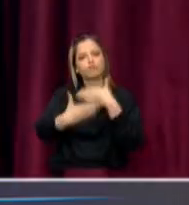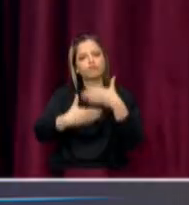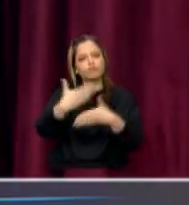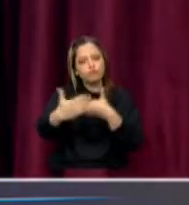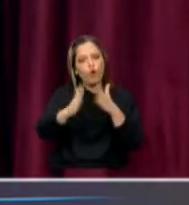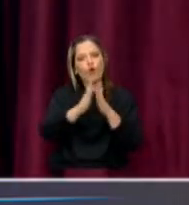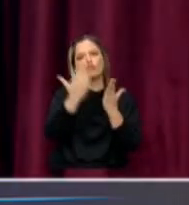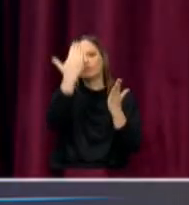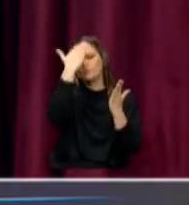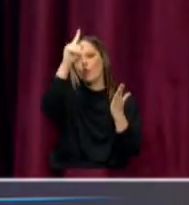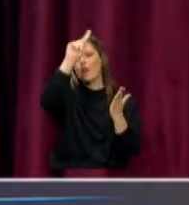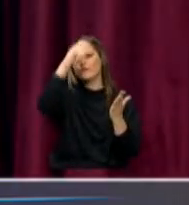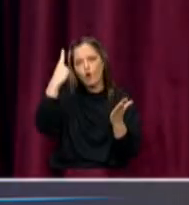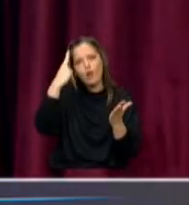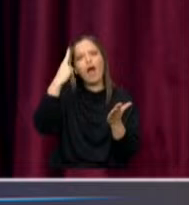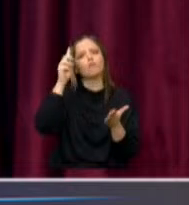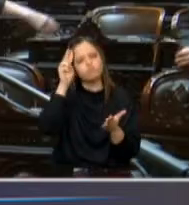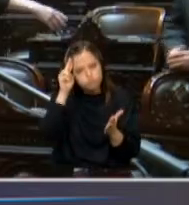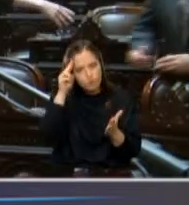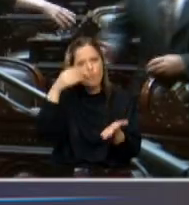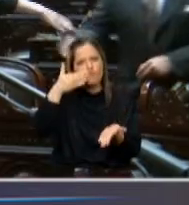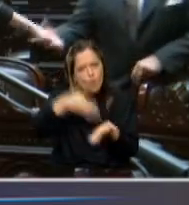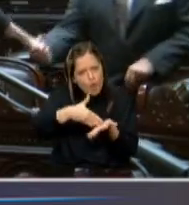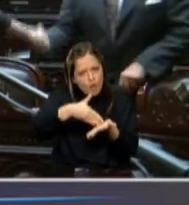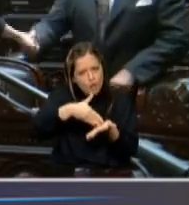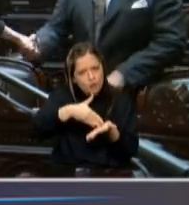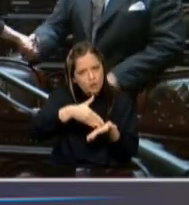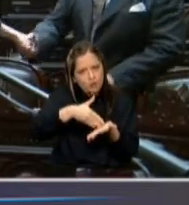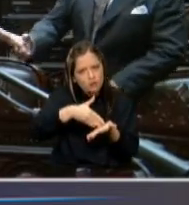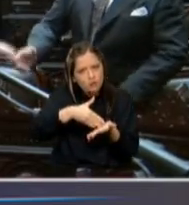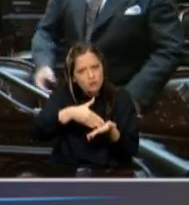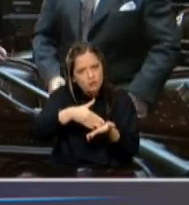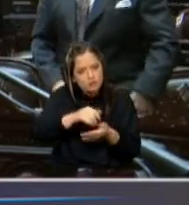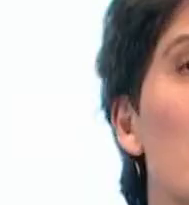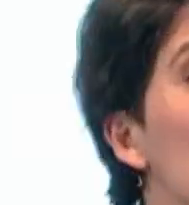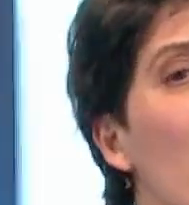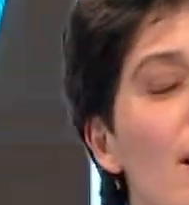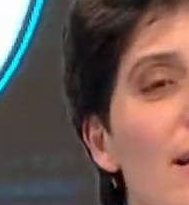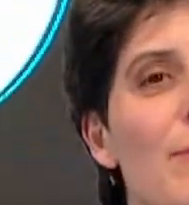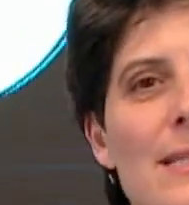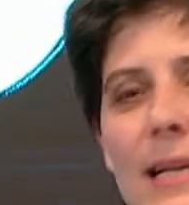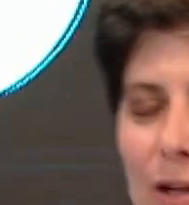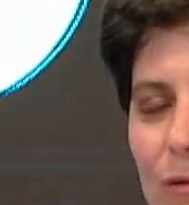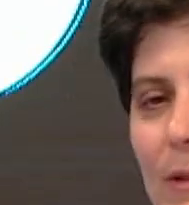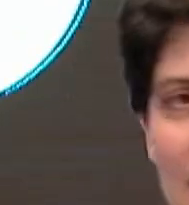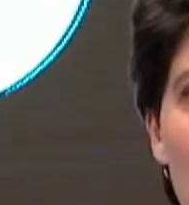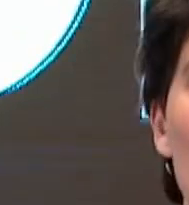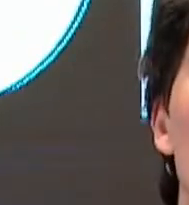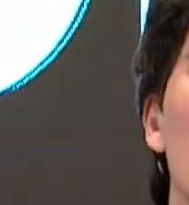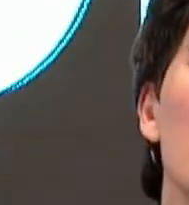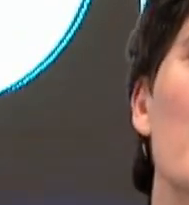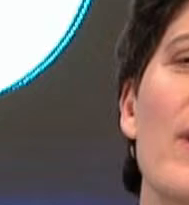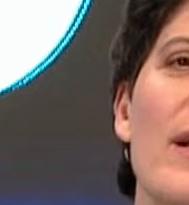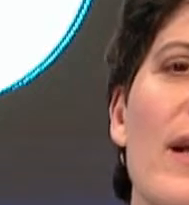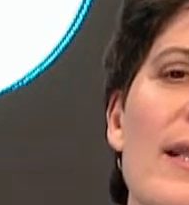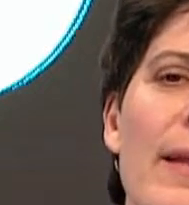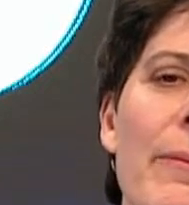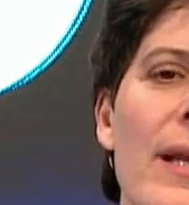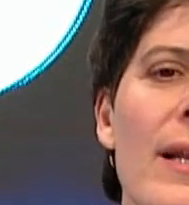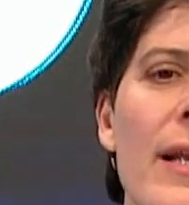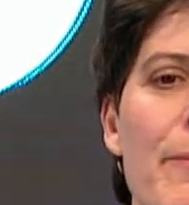Veremos cómo también se reconfigura. Queríamos repasar un minuto lo que sucedió un ratito antes para salirnos de la rosca y